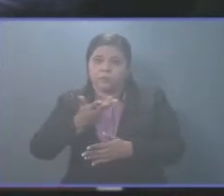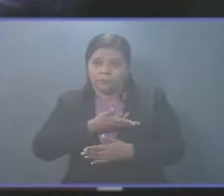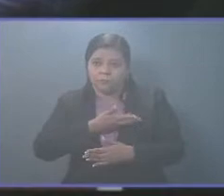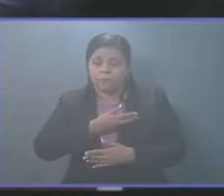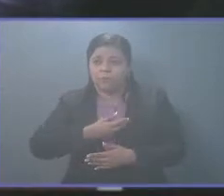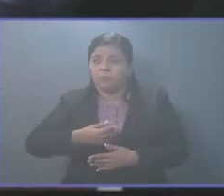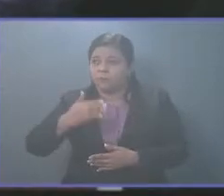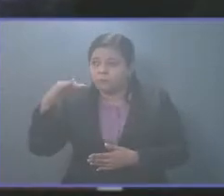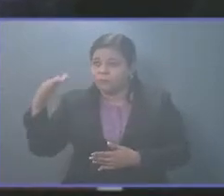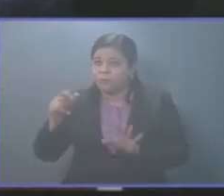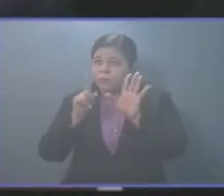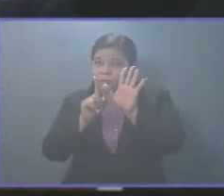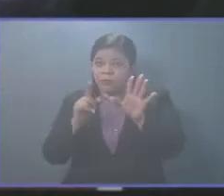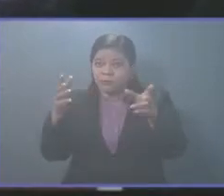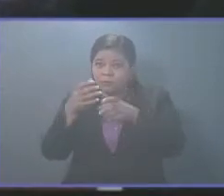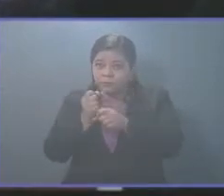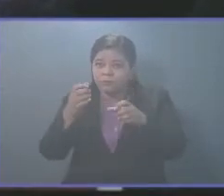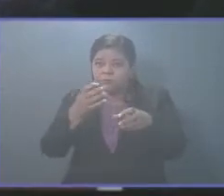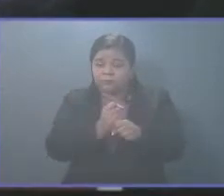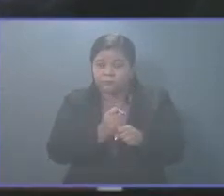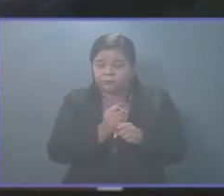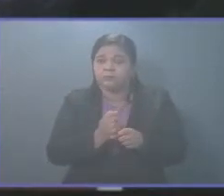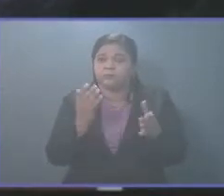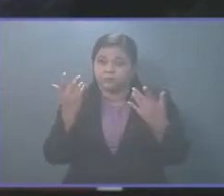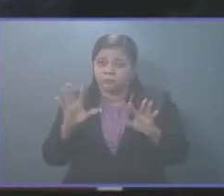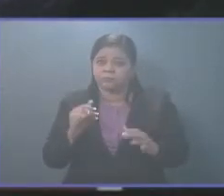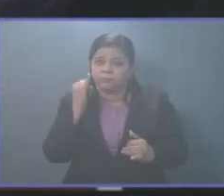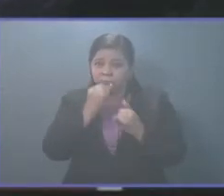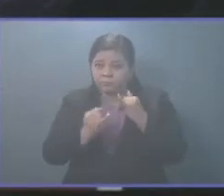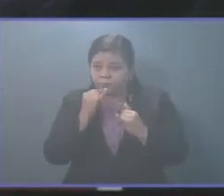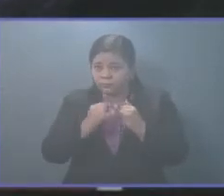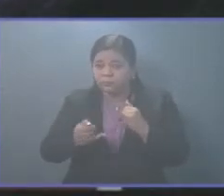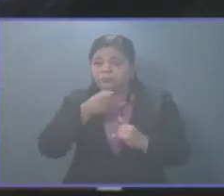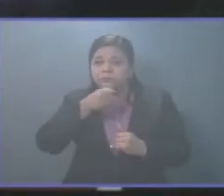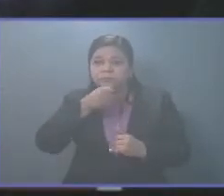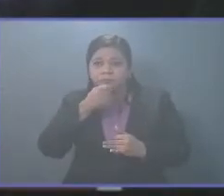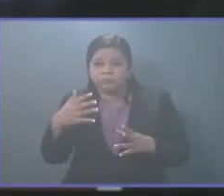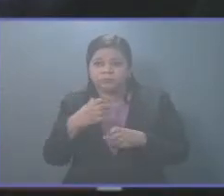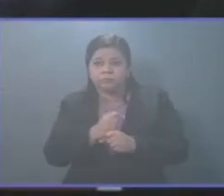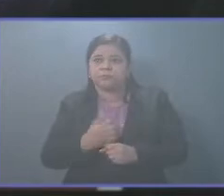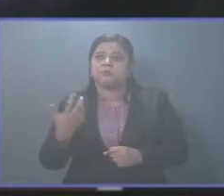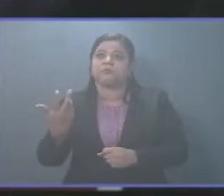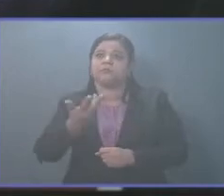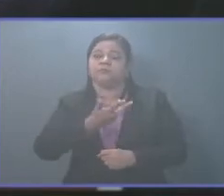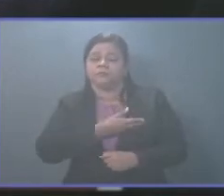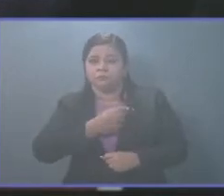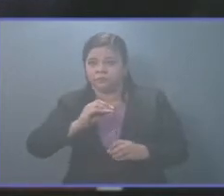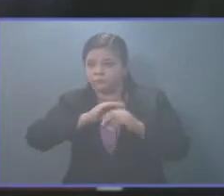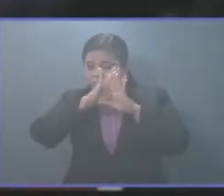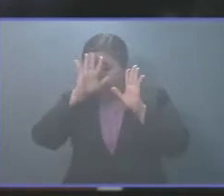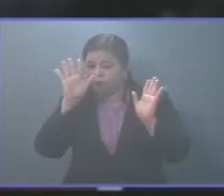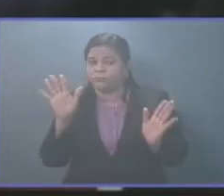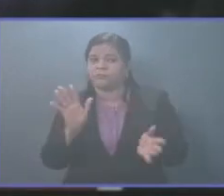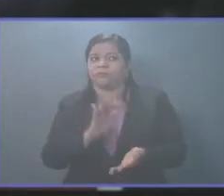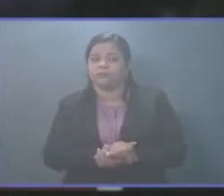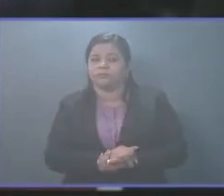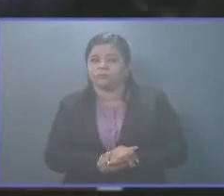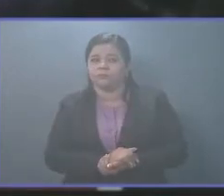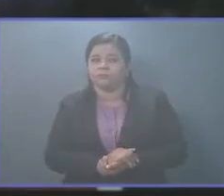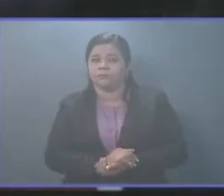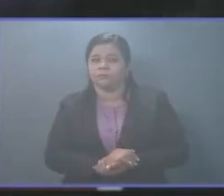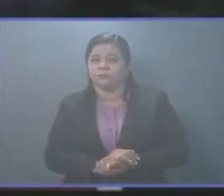son las 6 conclusiones con las cuales finaliza el informe. Para nosotros es contundente el trabajo de